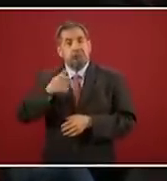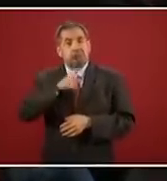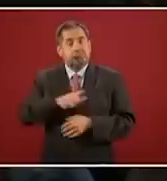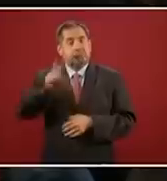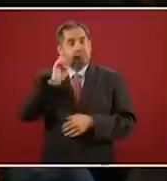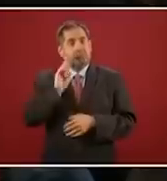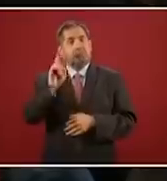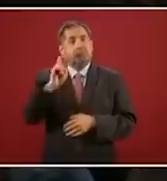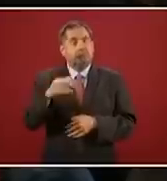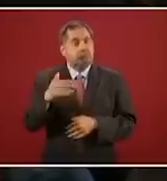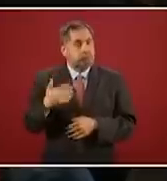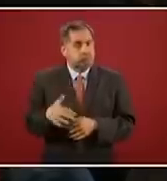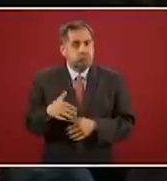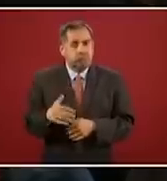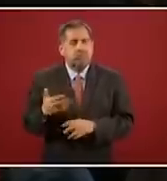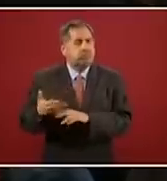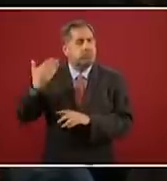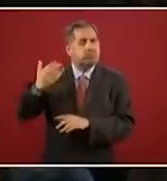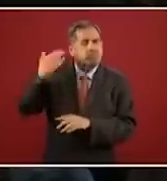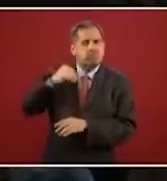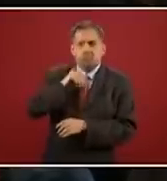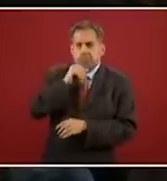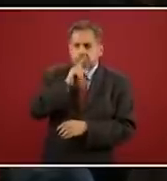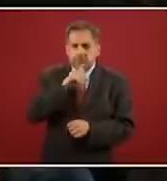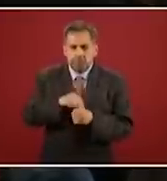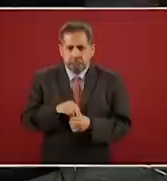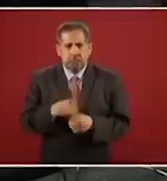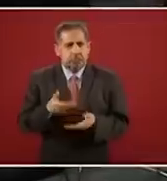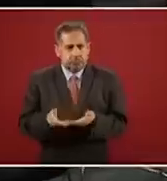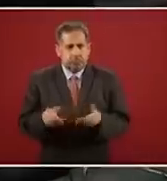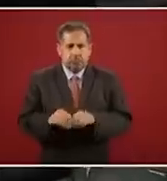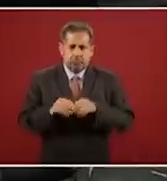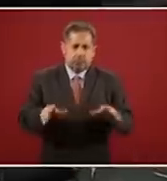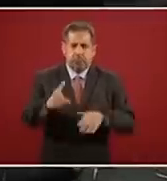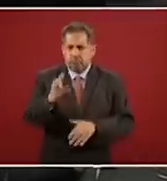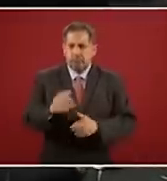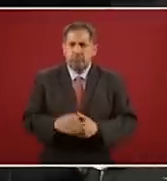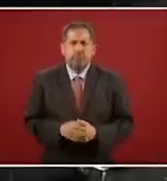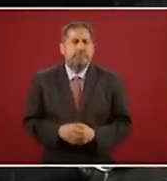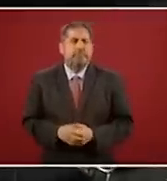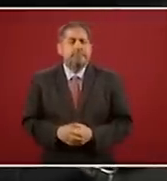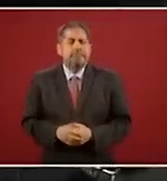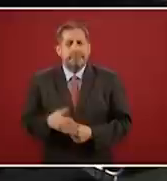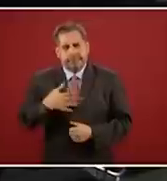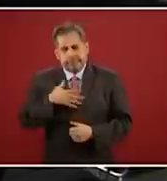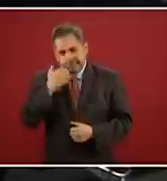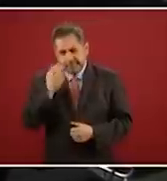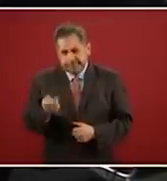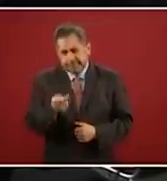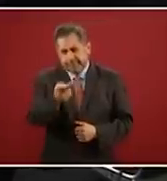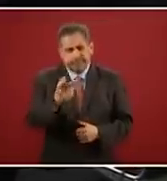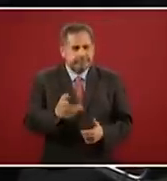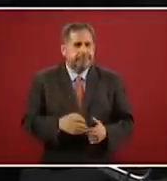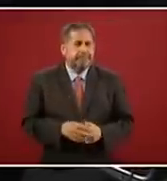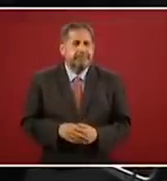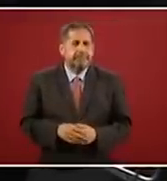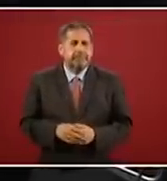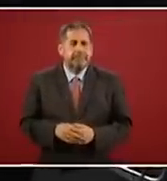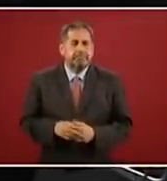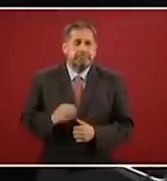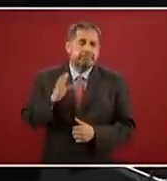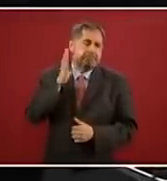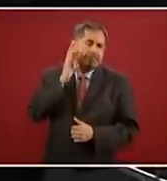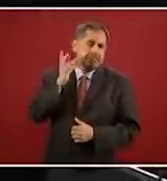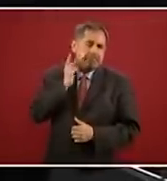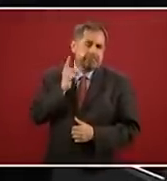conocer o que no se trabajaban como ahora lo hacen. Yo le preguntaría, en la Cámara de Diputados,